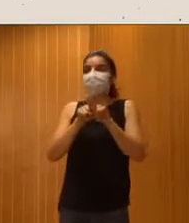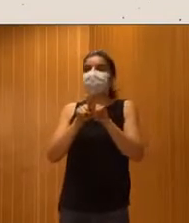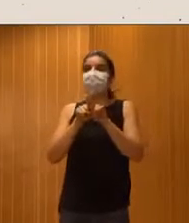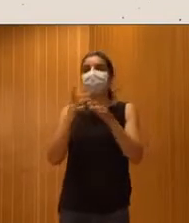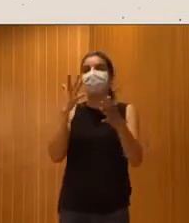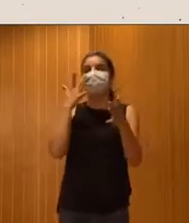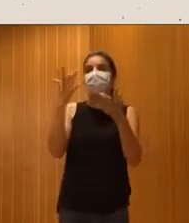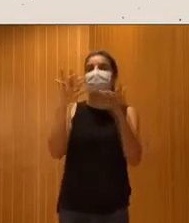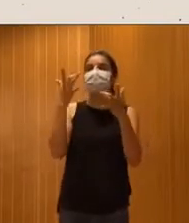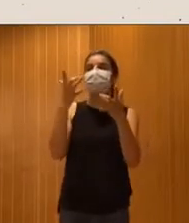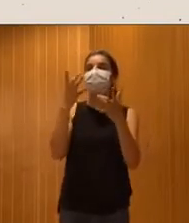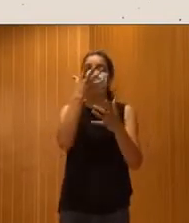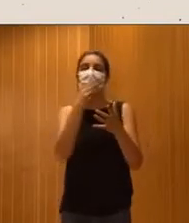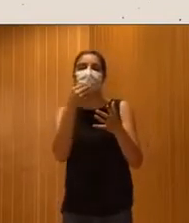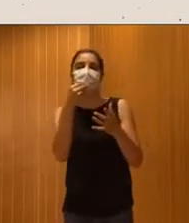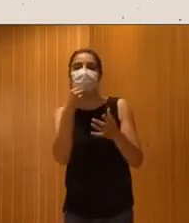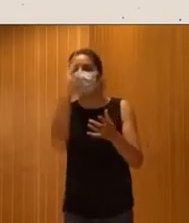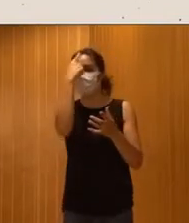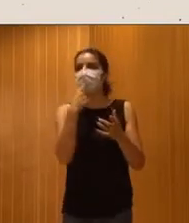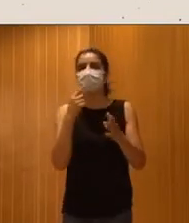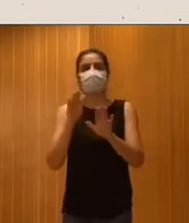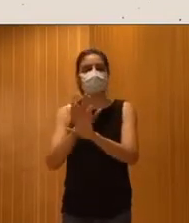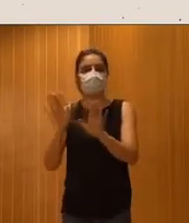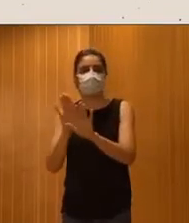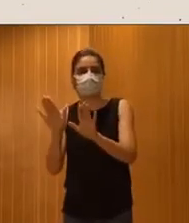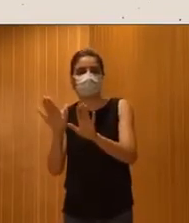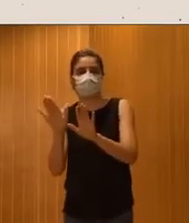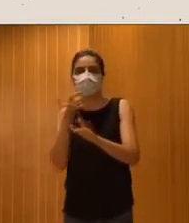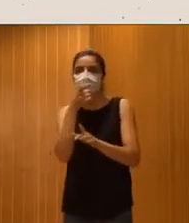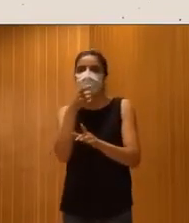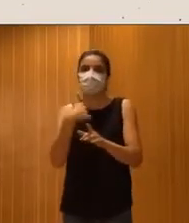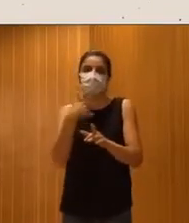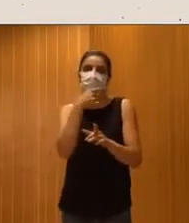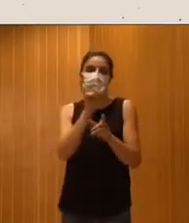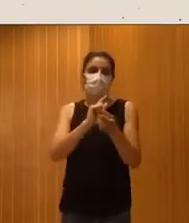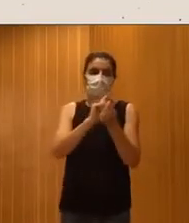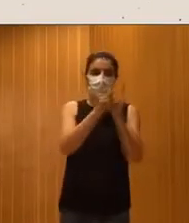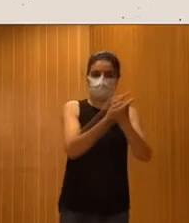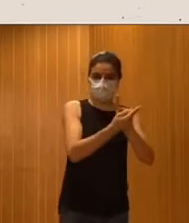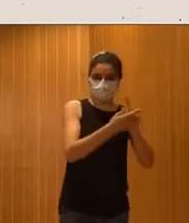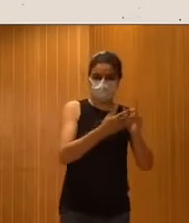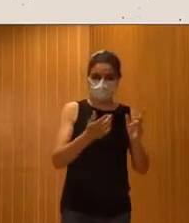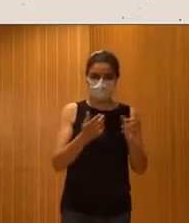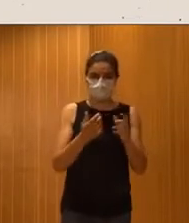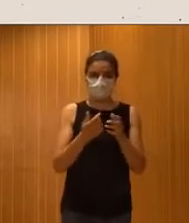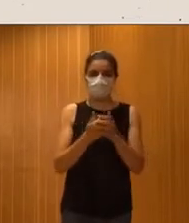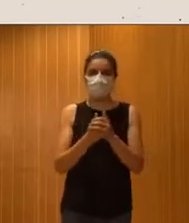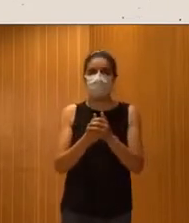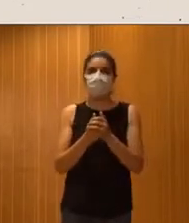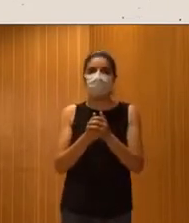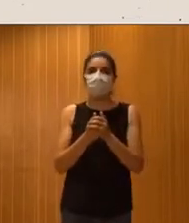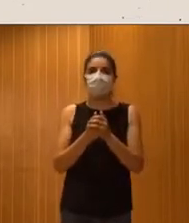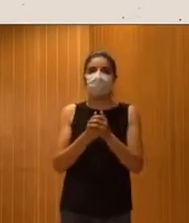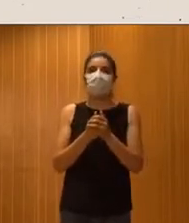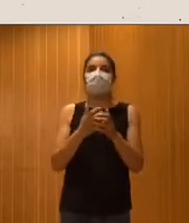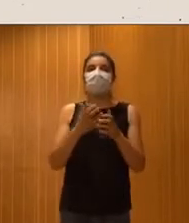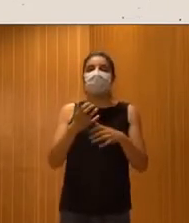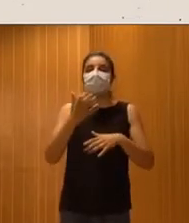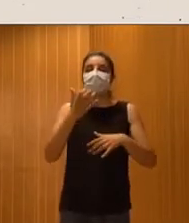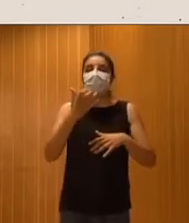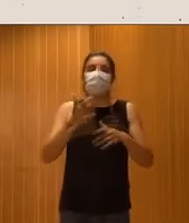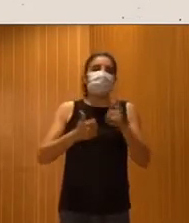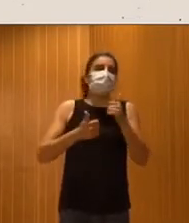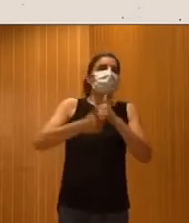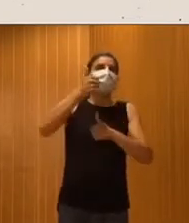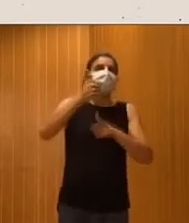Realmente estos fármacos deberían llamarse mejor los neurolépticos, ¿no? Pero bueno, fíjate que son precisamente